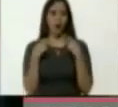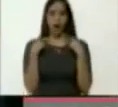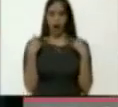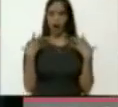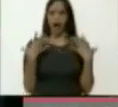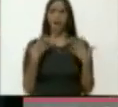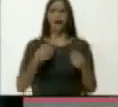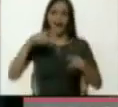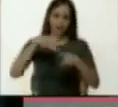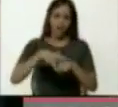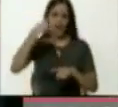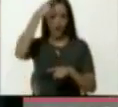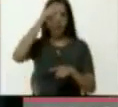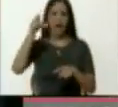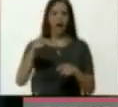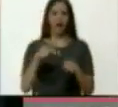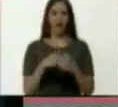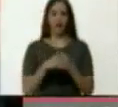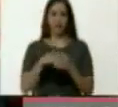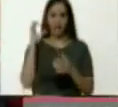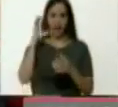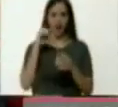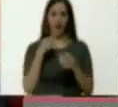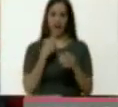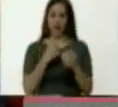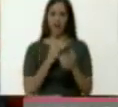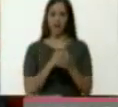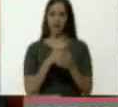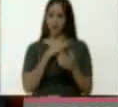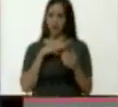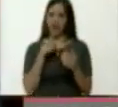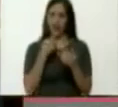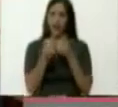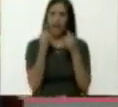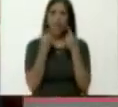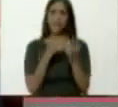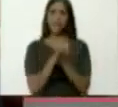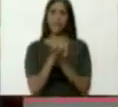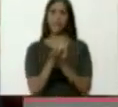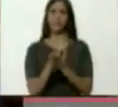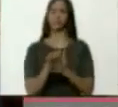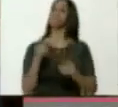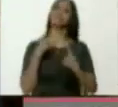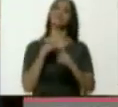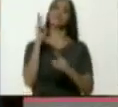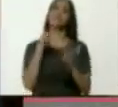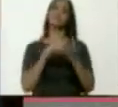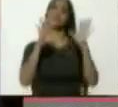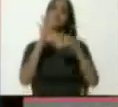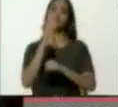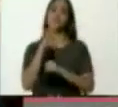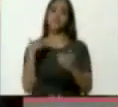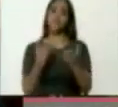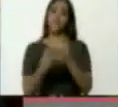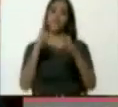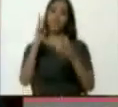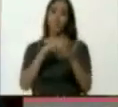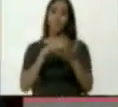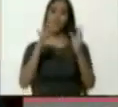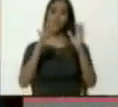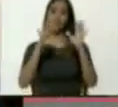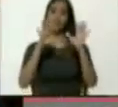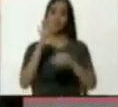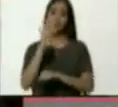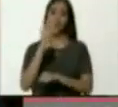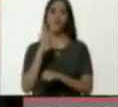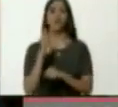perjudicar al país. Lo dice el compañero Lacaba. Veamos qué es lo que ha pasado del 2014 al 2019, desde que Voluntad Popular